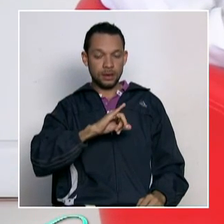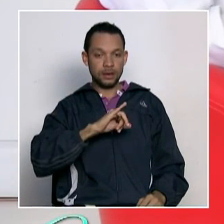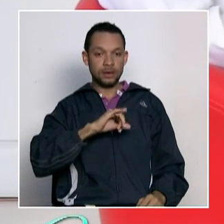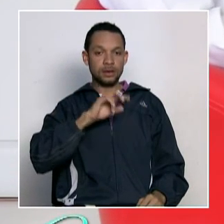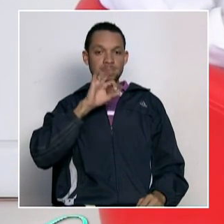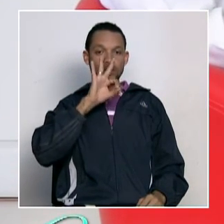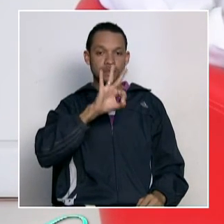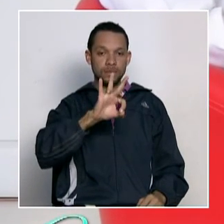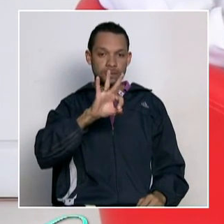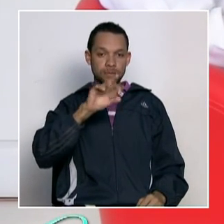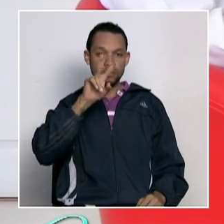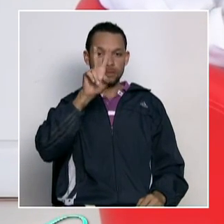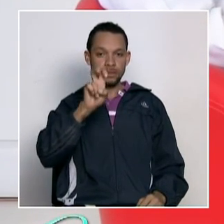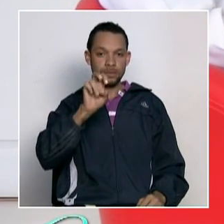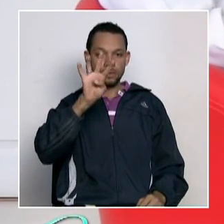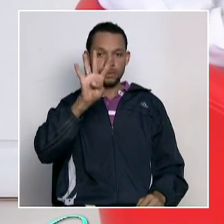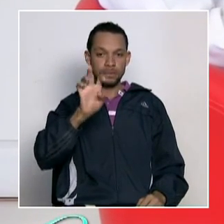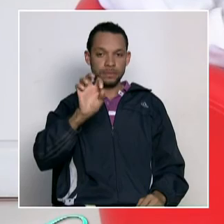El